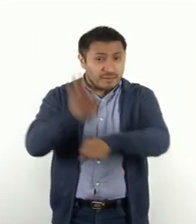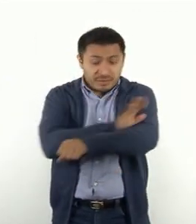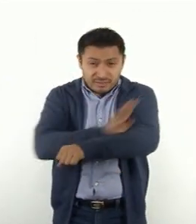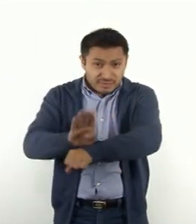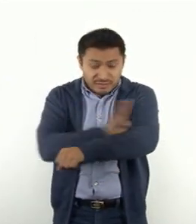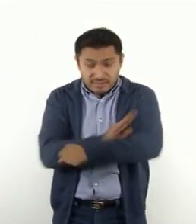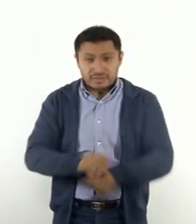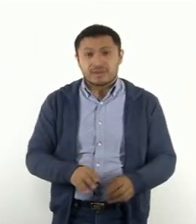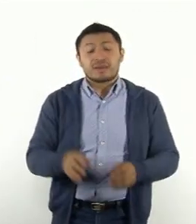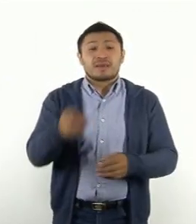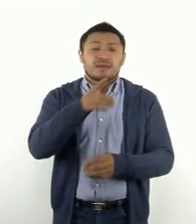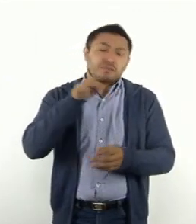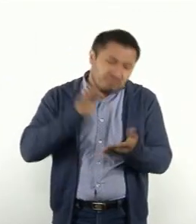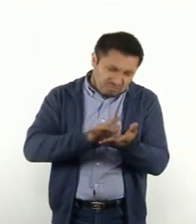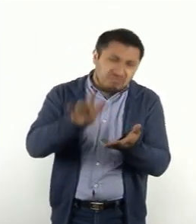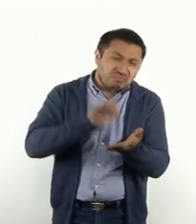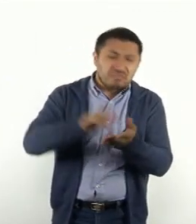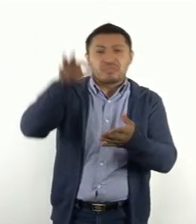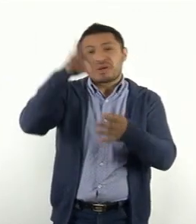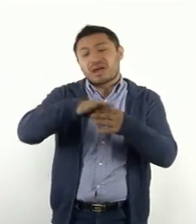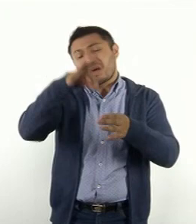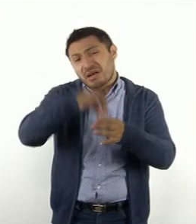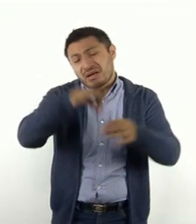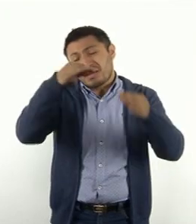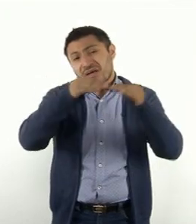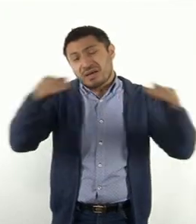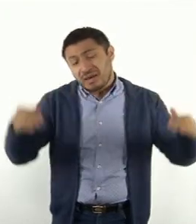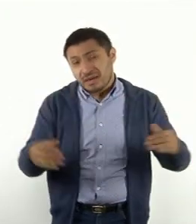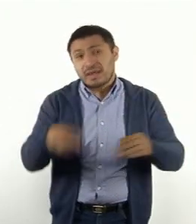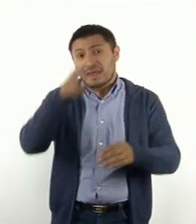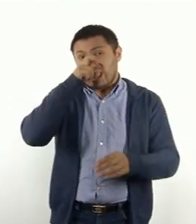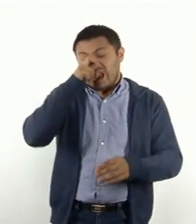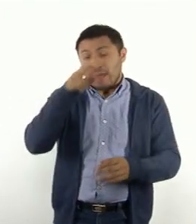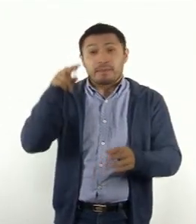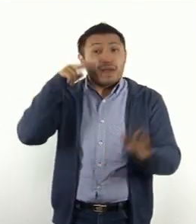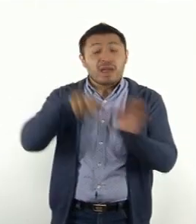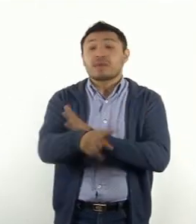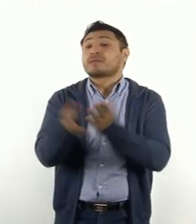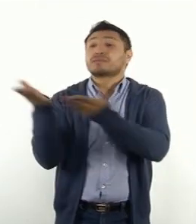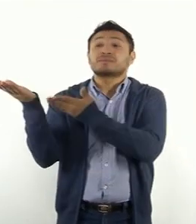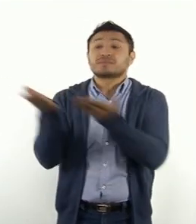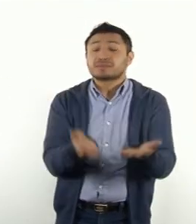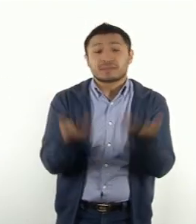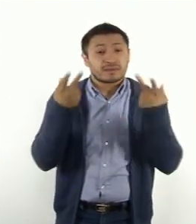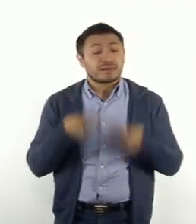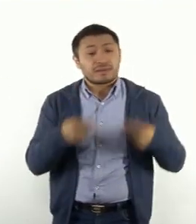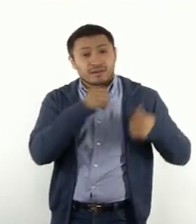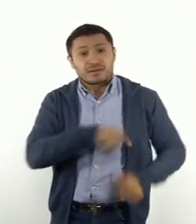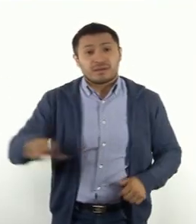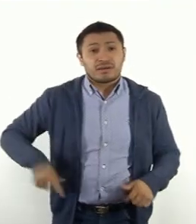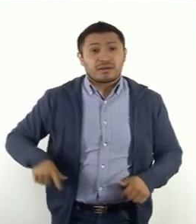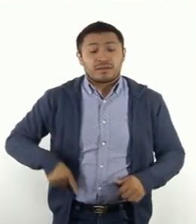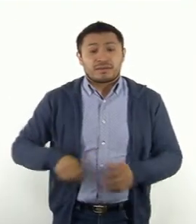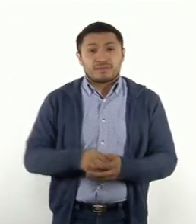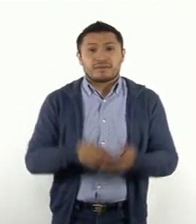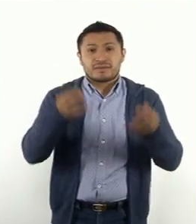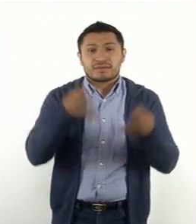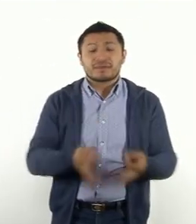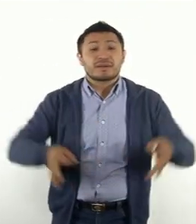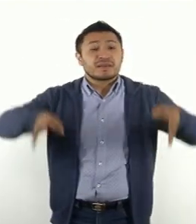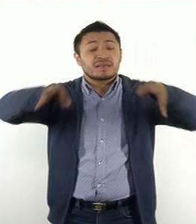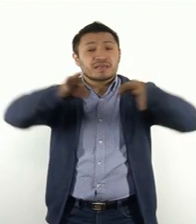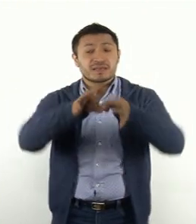exigir transparencia a las y los servidores públicos en sus actos. Tan importante como lo anterior